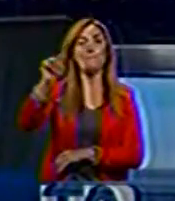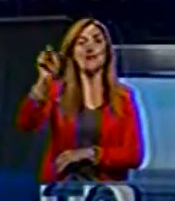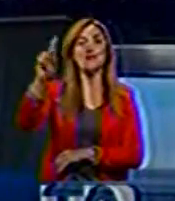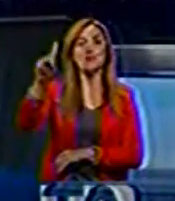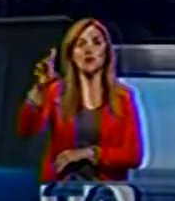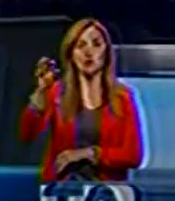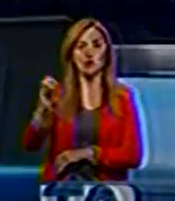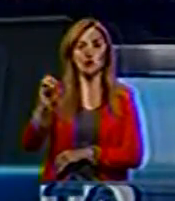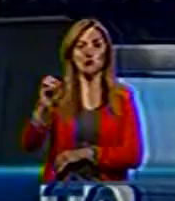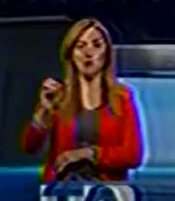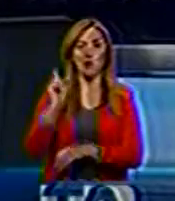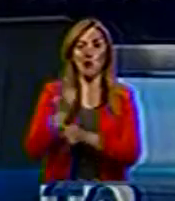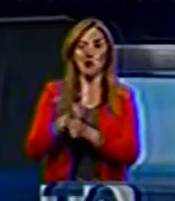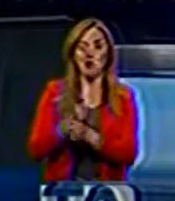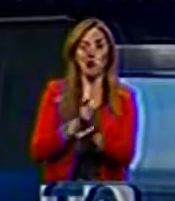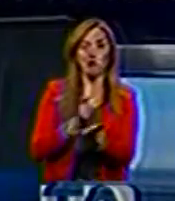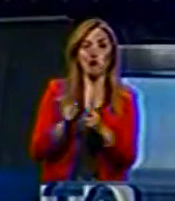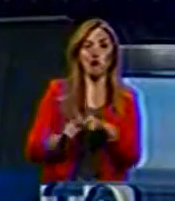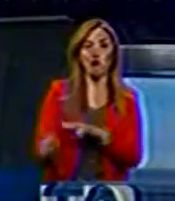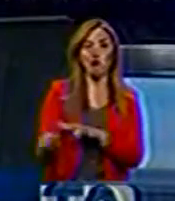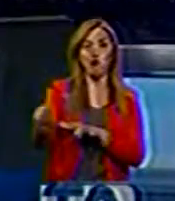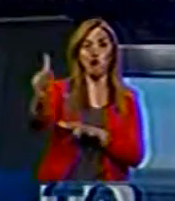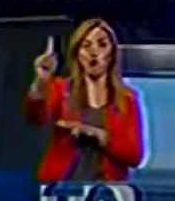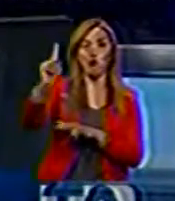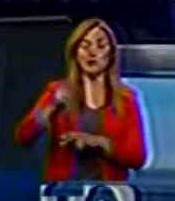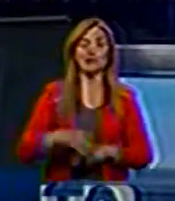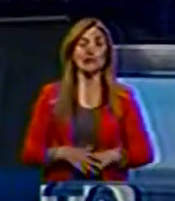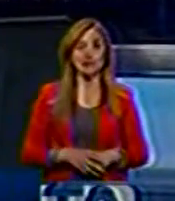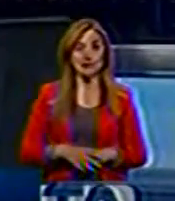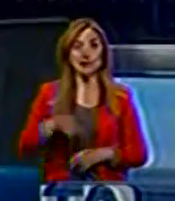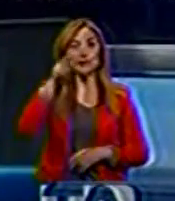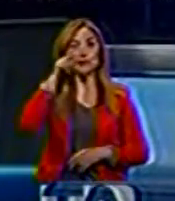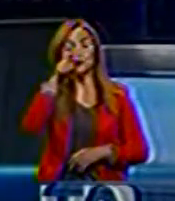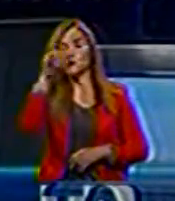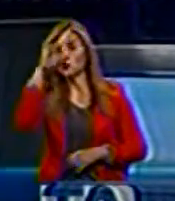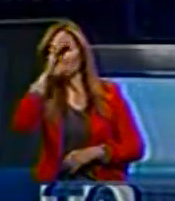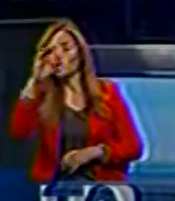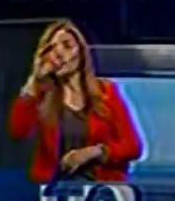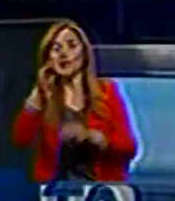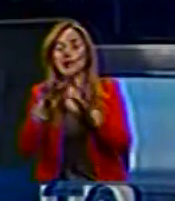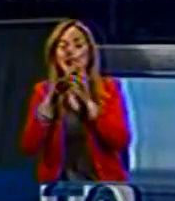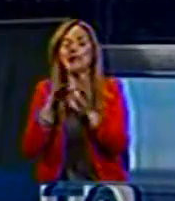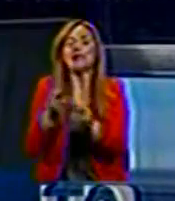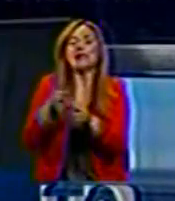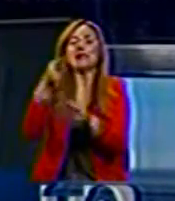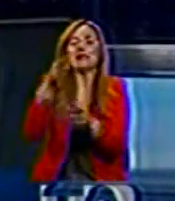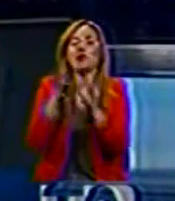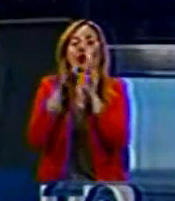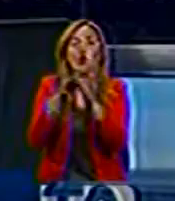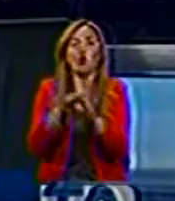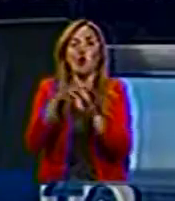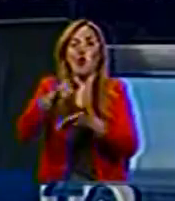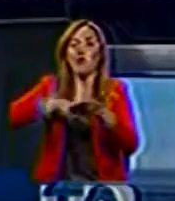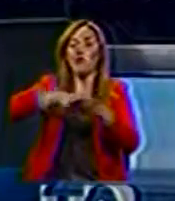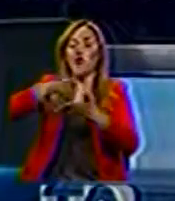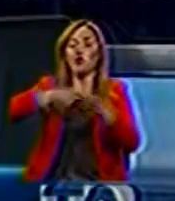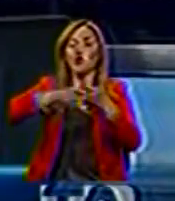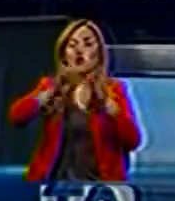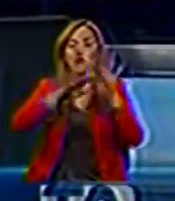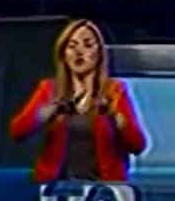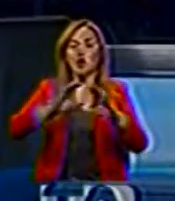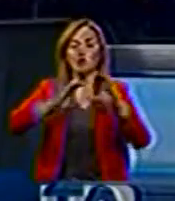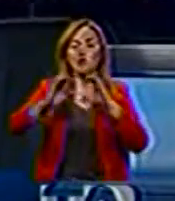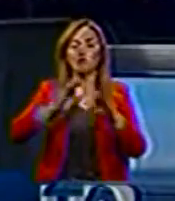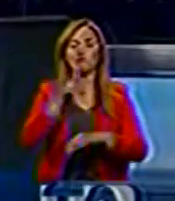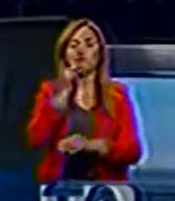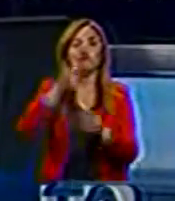pese a tener medidas cautelares, se fugó del país. La Fiscalía busca la vinculación de excolaboradores de Alvarado y contratistas de la SECOM.